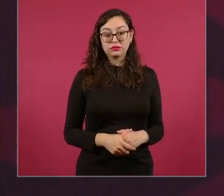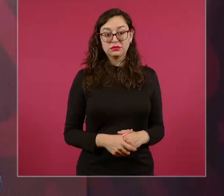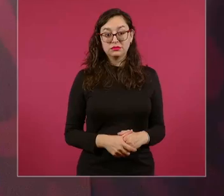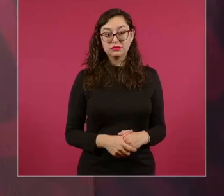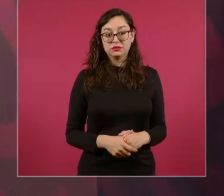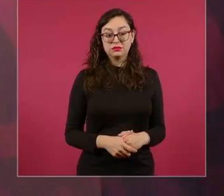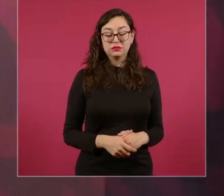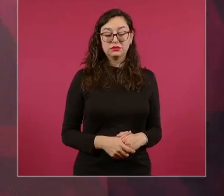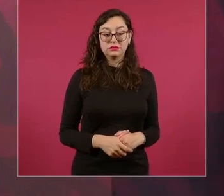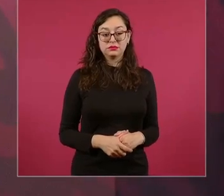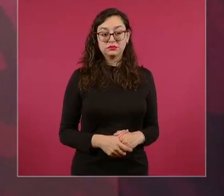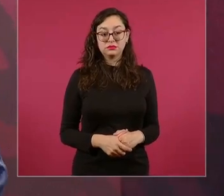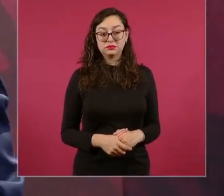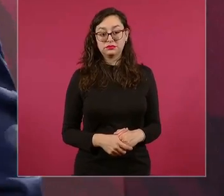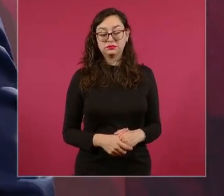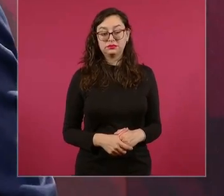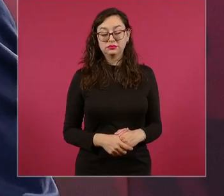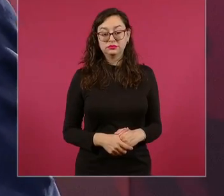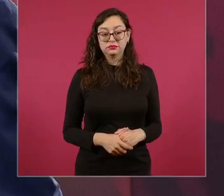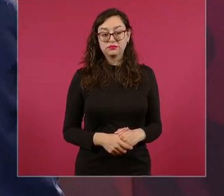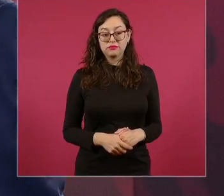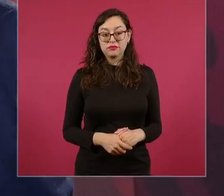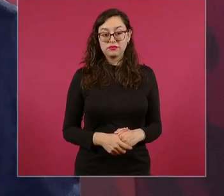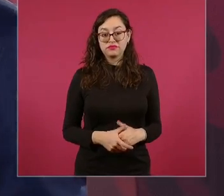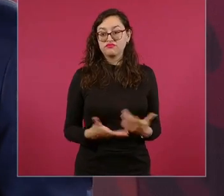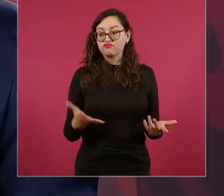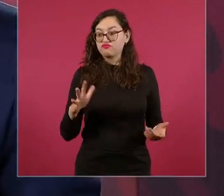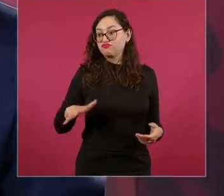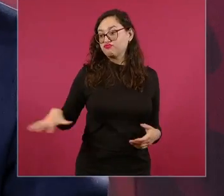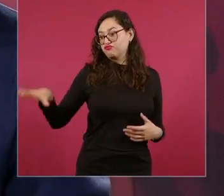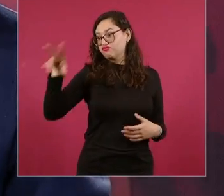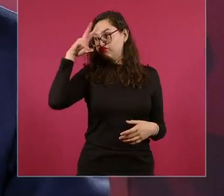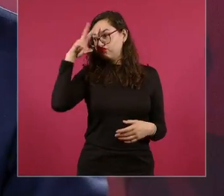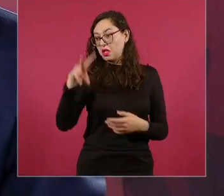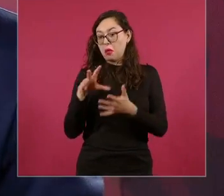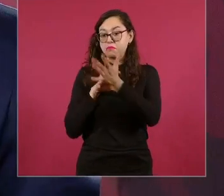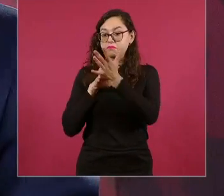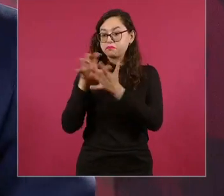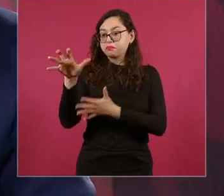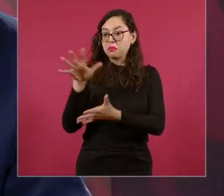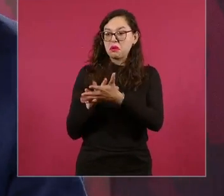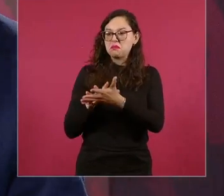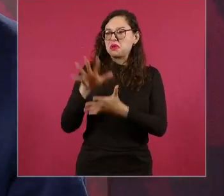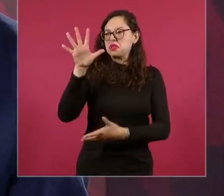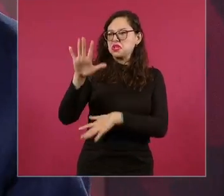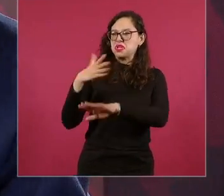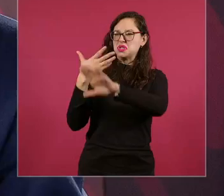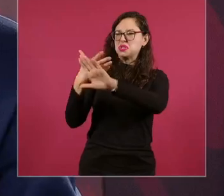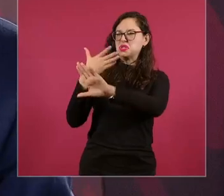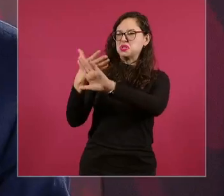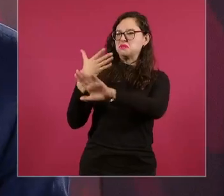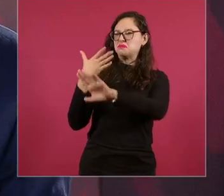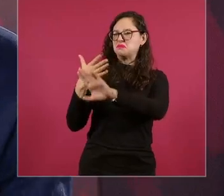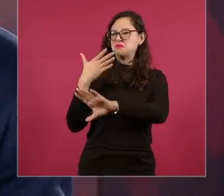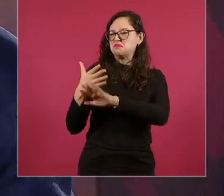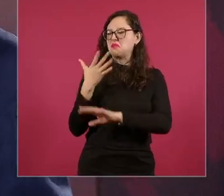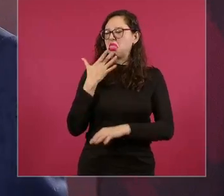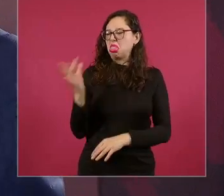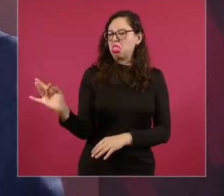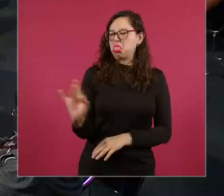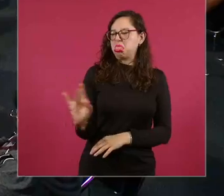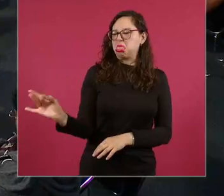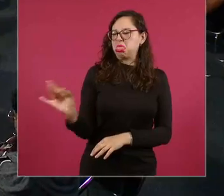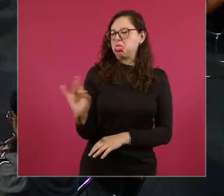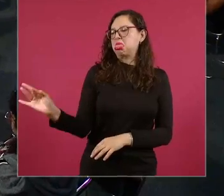humillando, ninguneando a los mexicanos y estar al servicio de una minoría de Arna